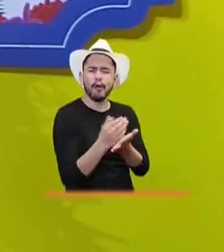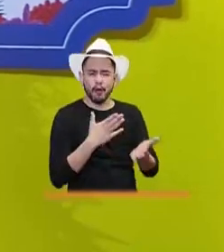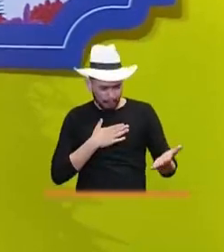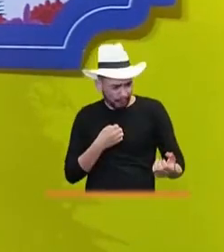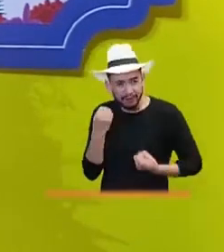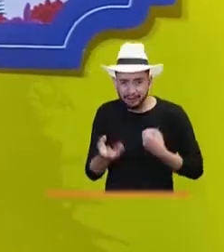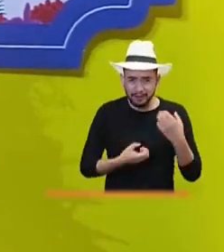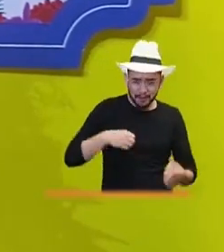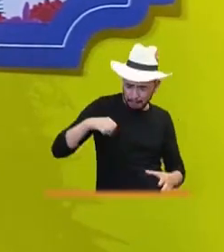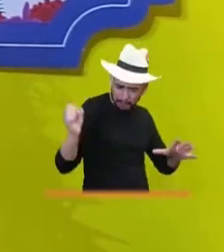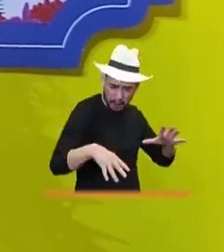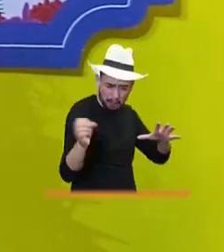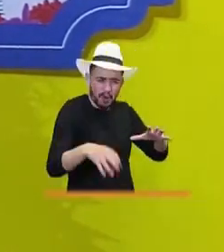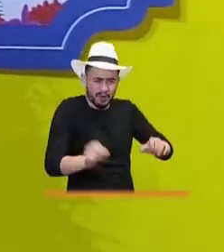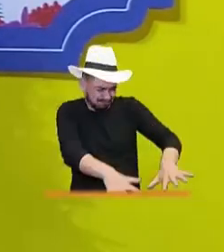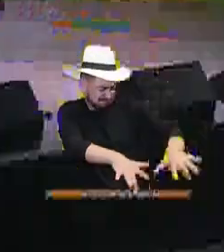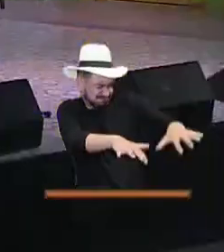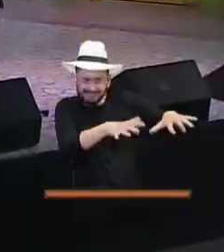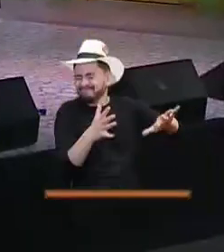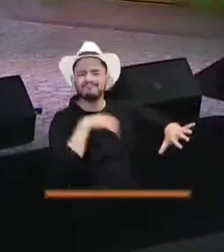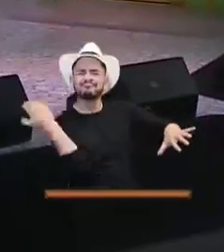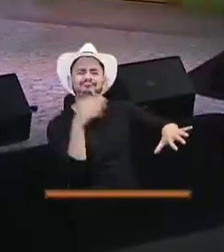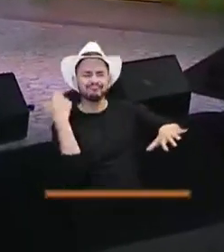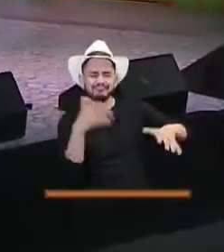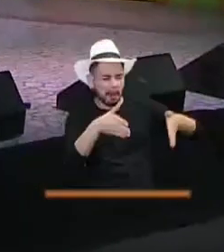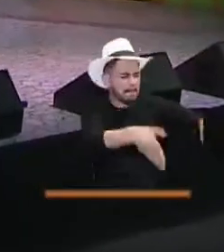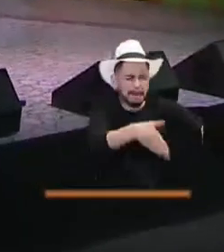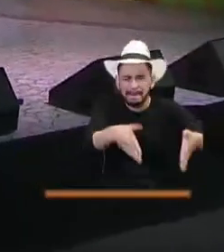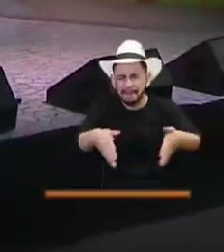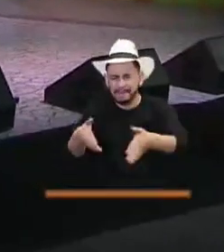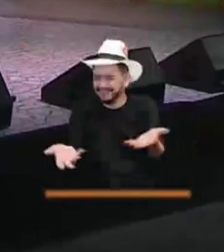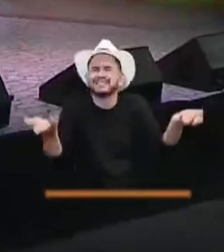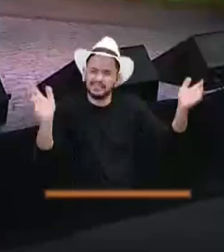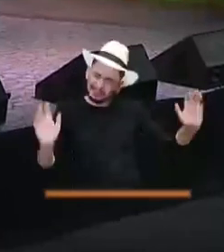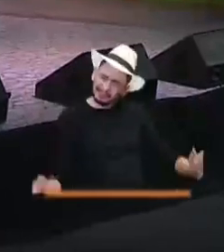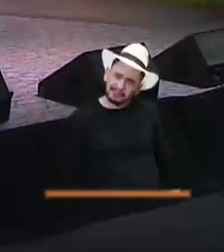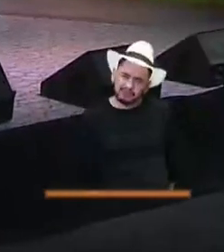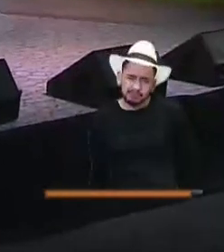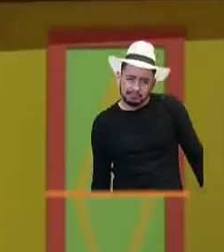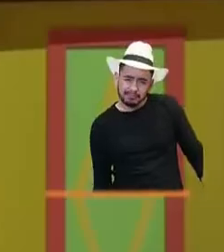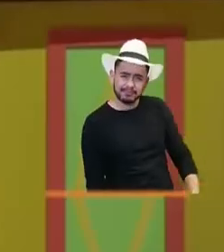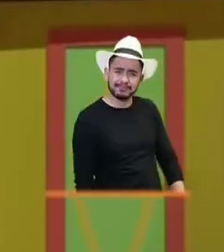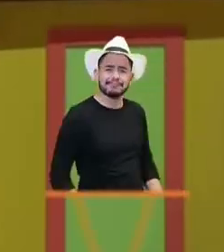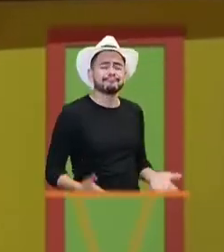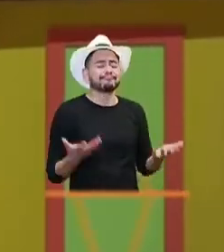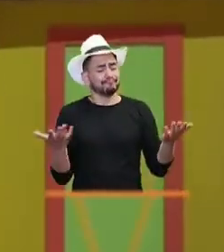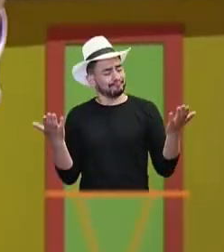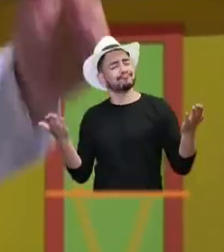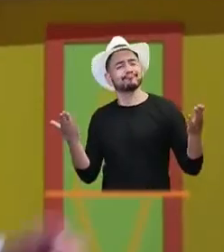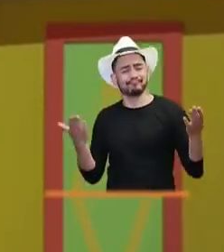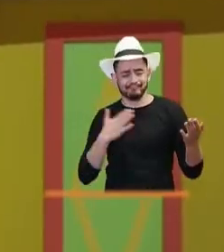a todos los cementerios. Que a pesar de los problemas pueda